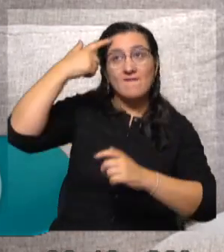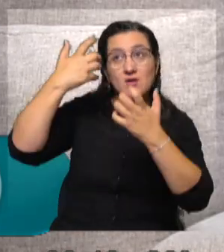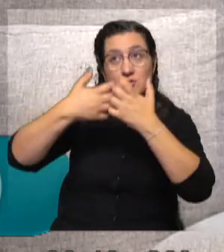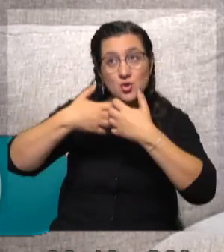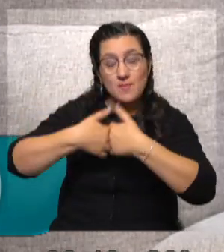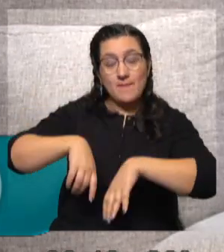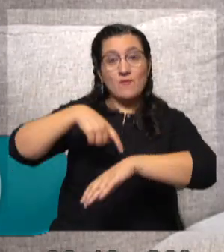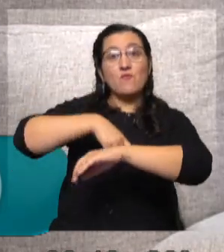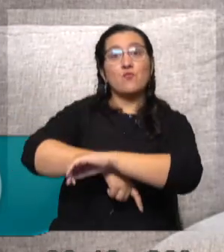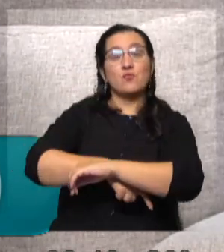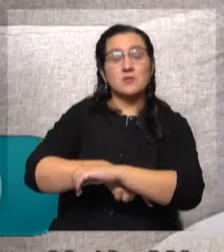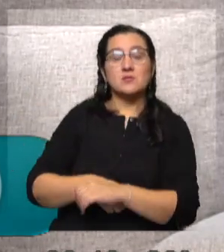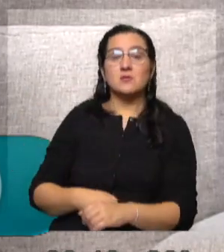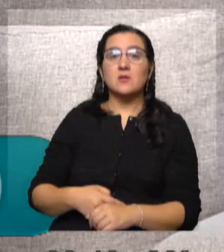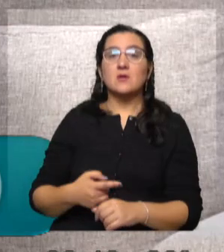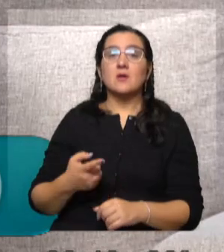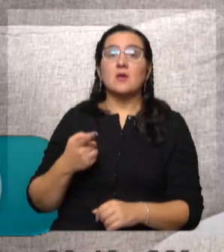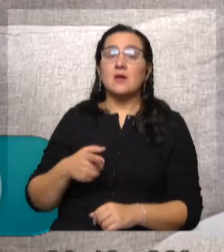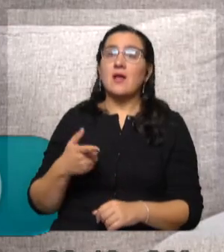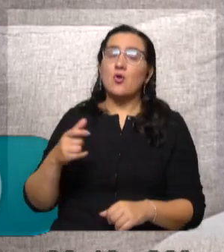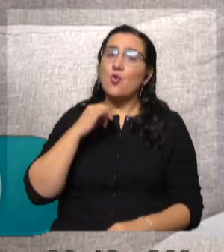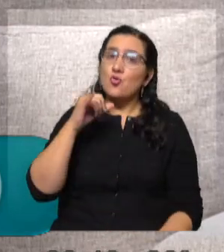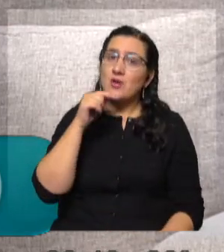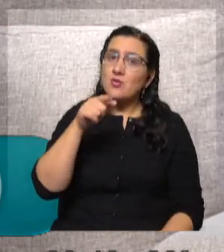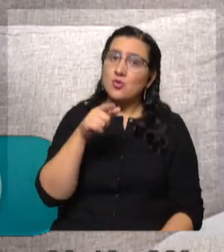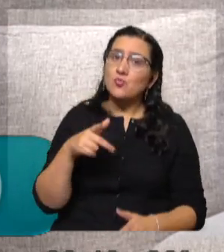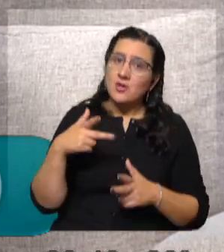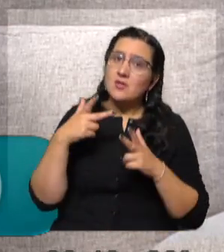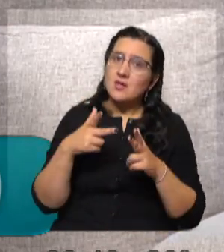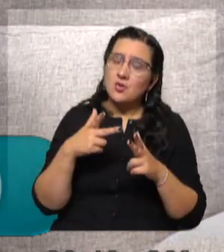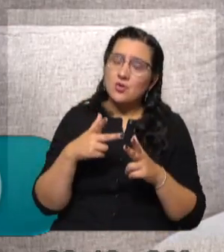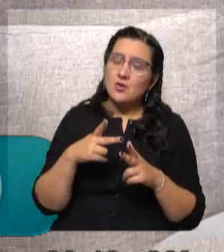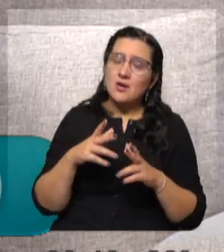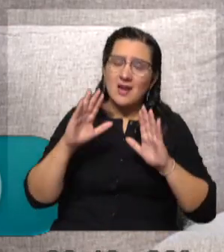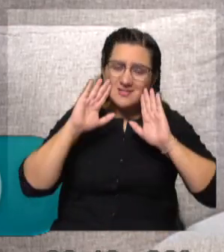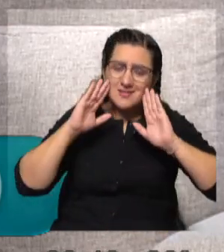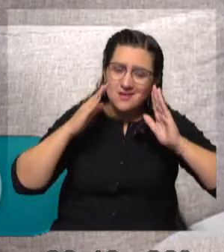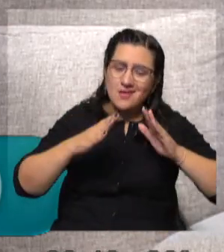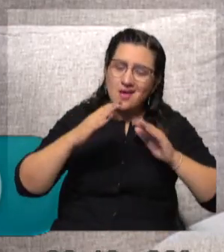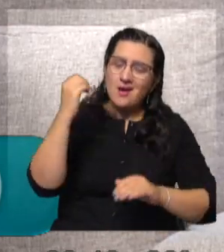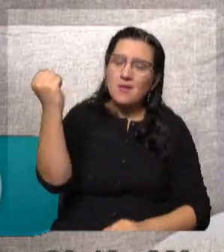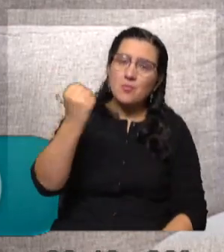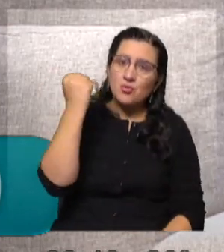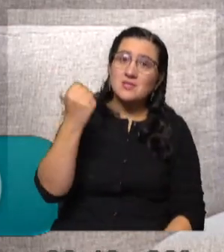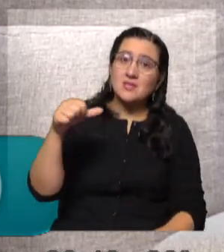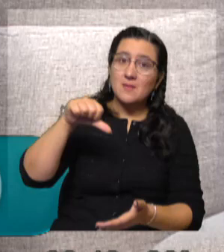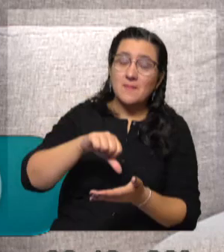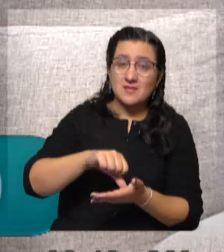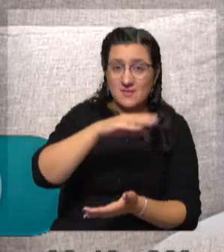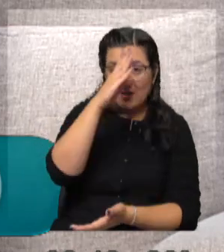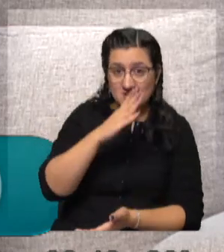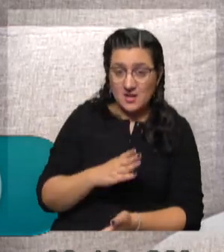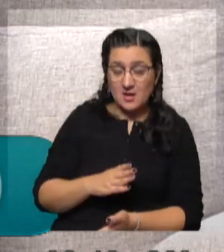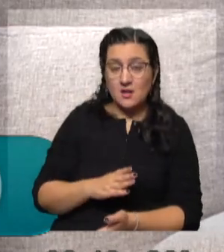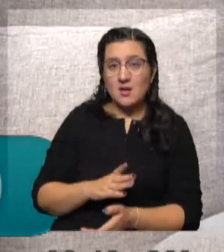poco más profundas era traer esto que que ustedes dicen no la centralidad la importancia de este país y sobre todo